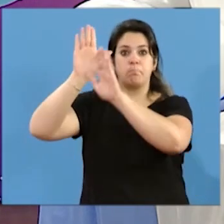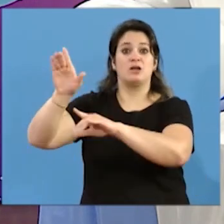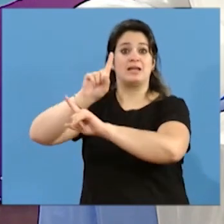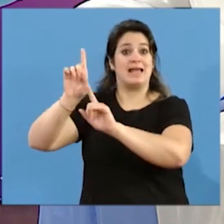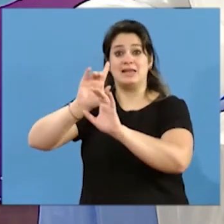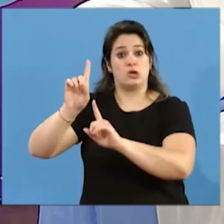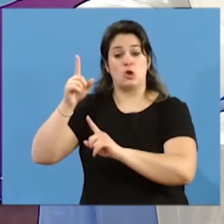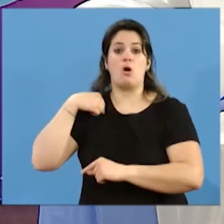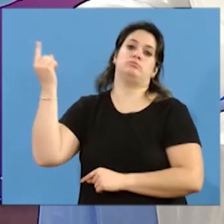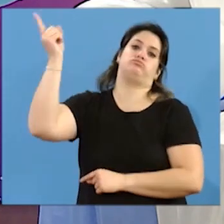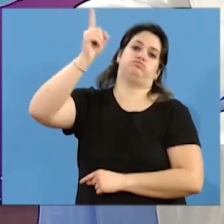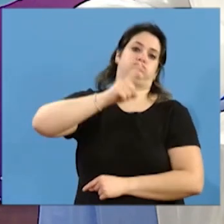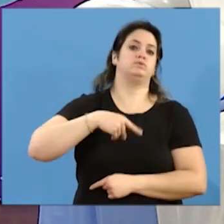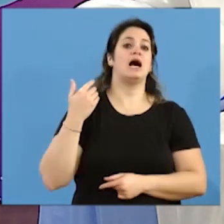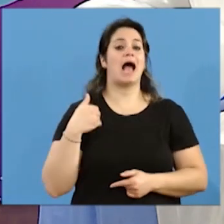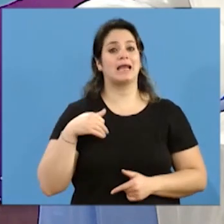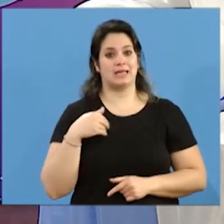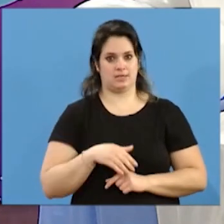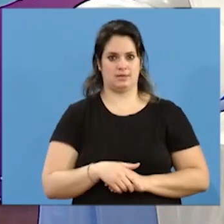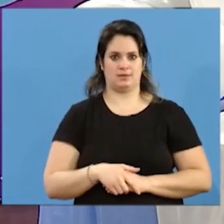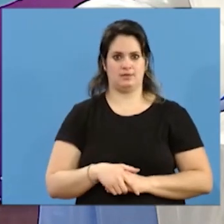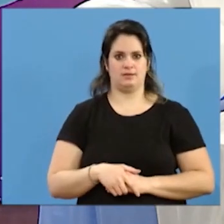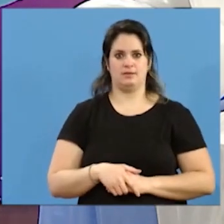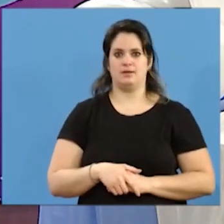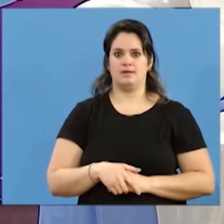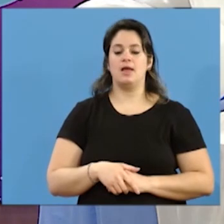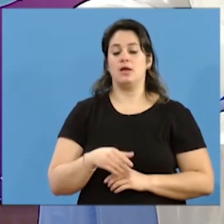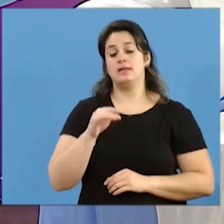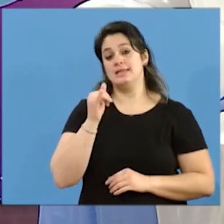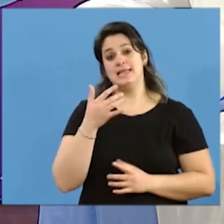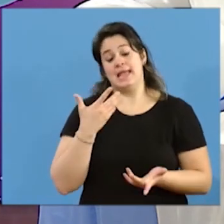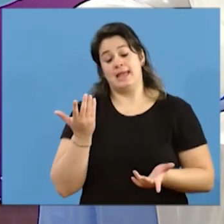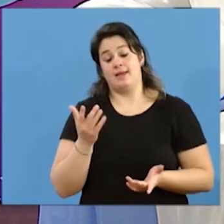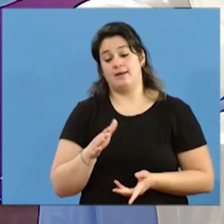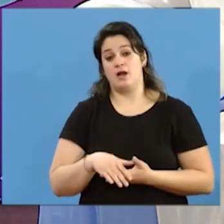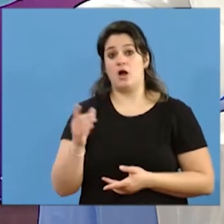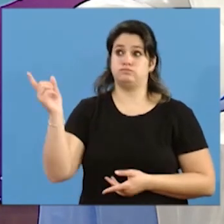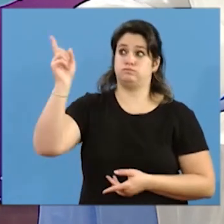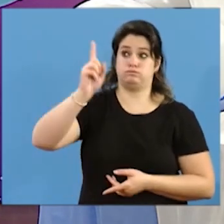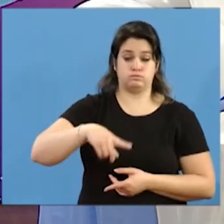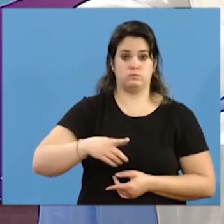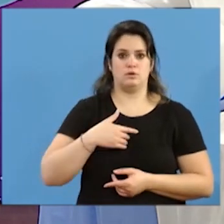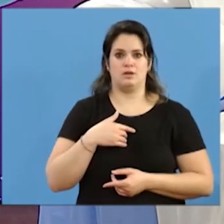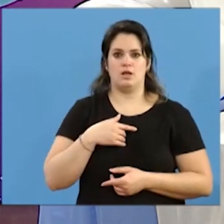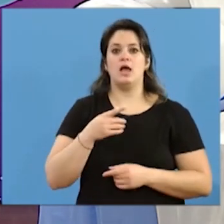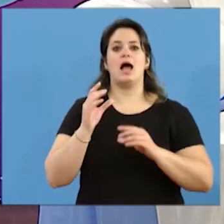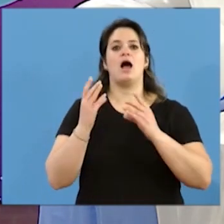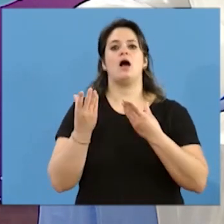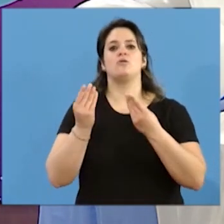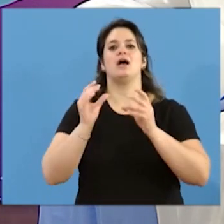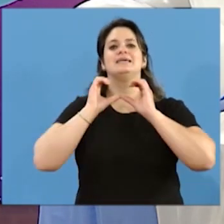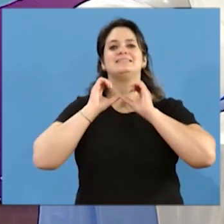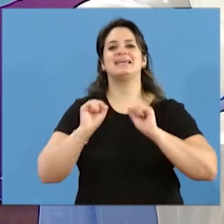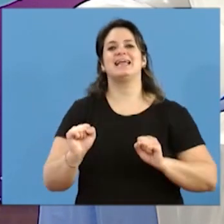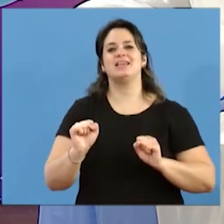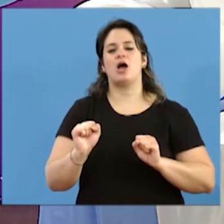allá. Se vino para acá. Sí, cuando volvió fue secretario del